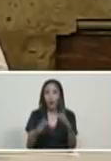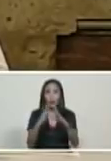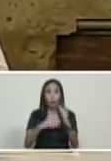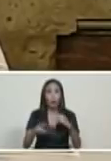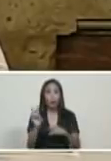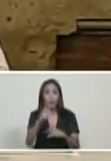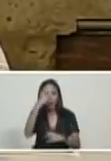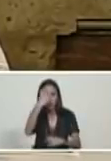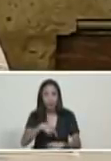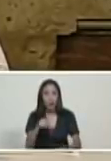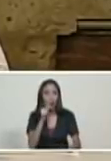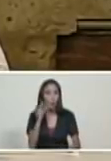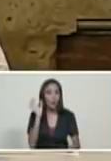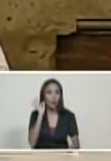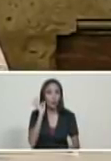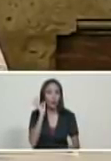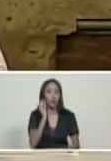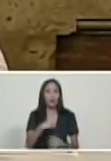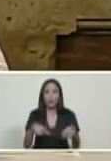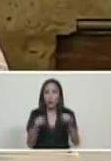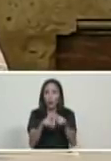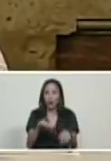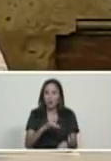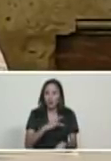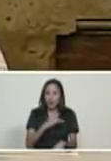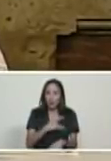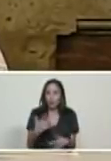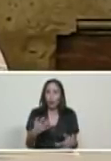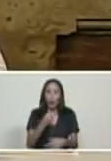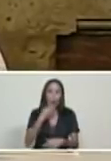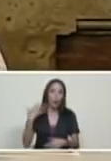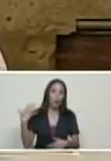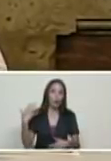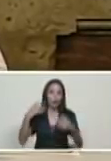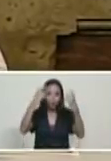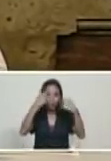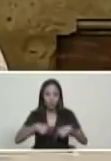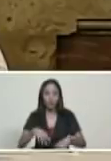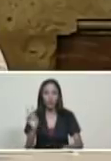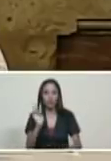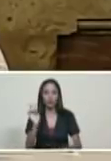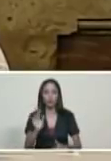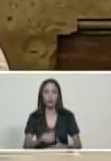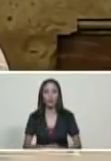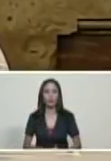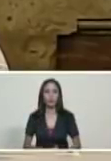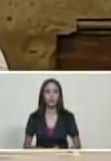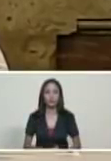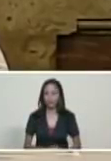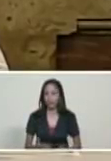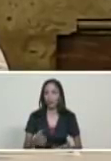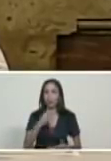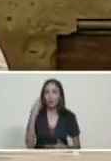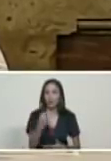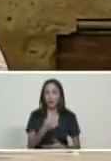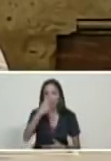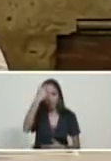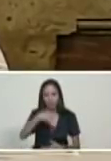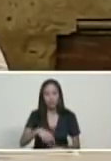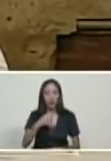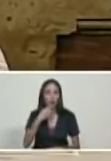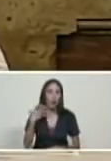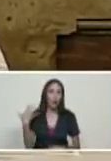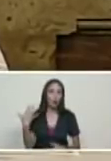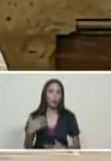y todas las venezolanas, sentirnos orgullosos de ser venezolanos, sentirse orgullosos